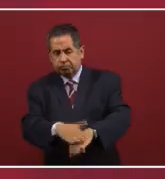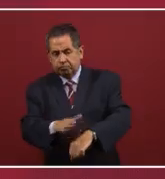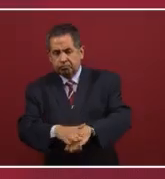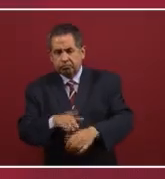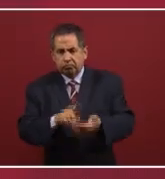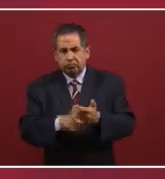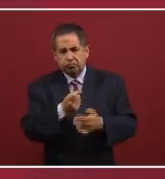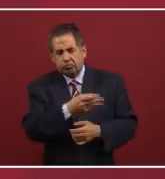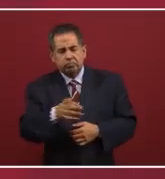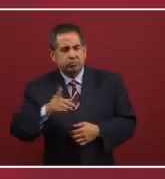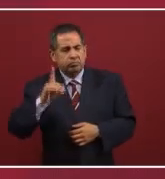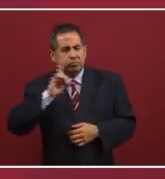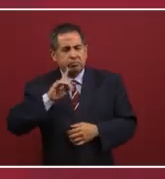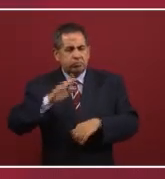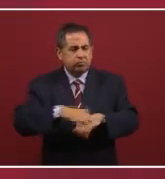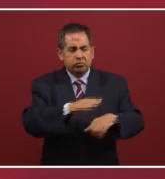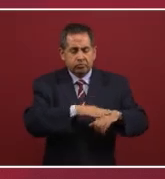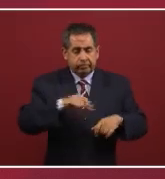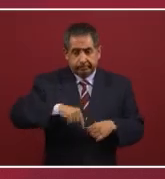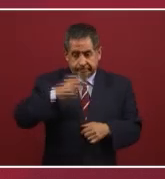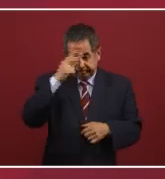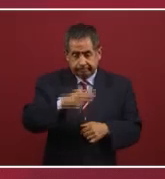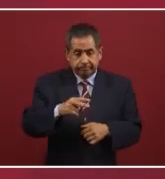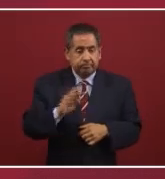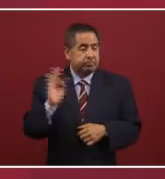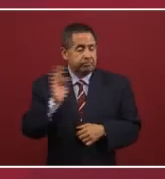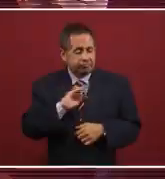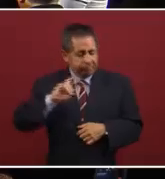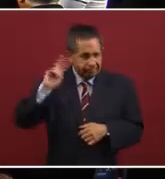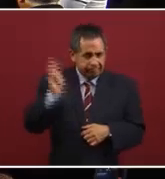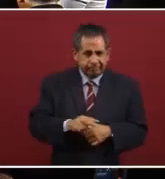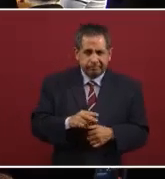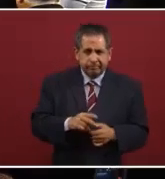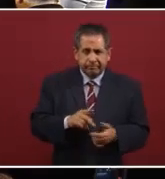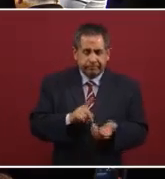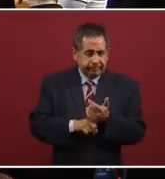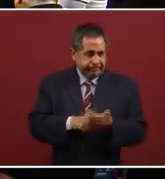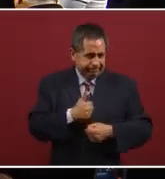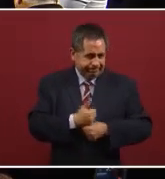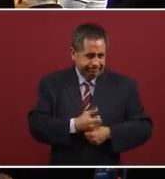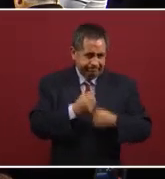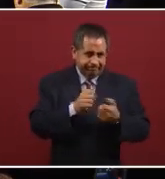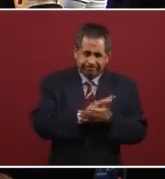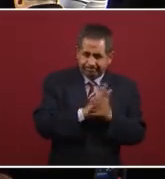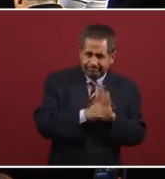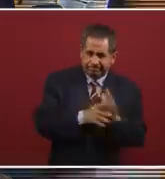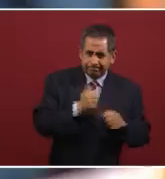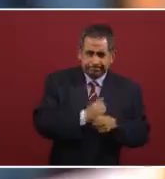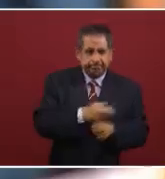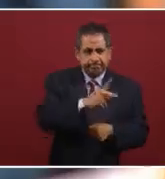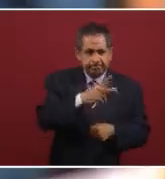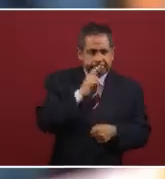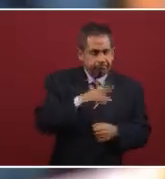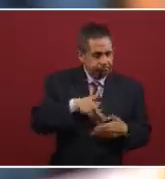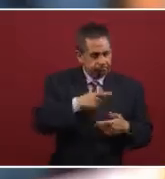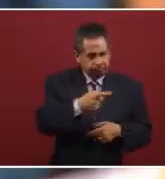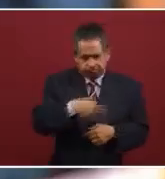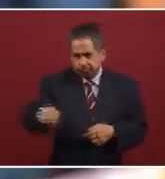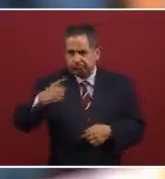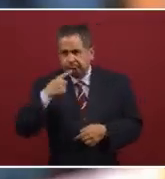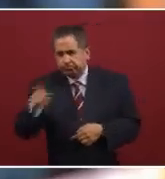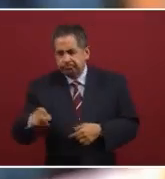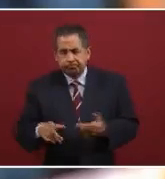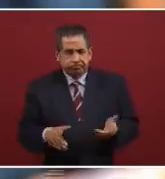estas mujeres aquí en México de que si en realidad se están llevando también estas prácticas, acudan a denunciar, y